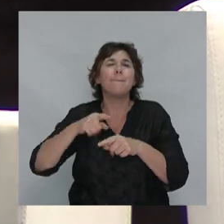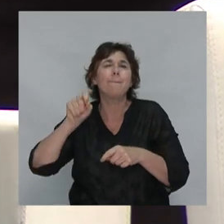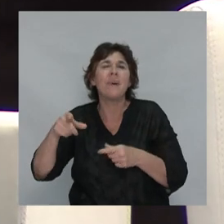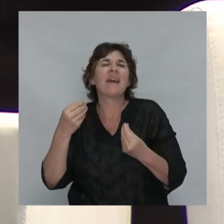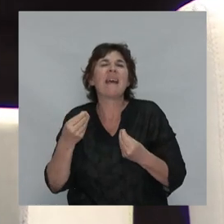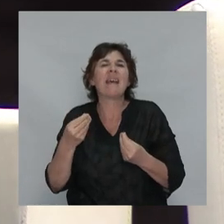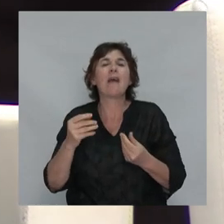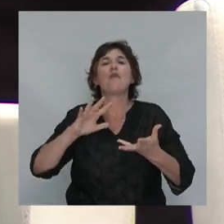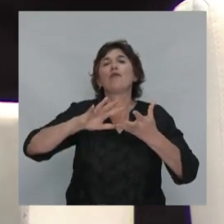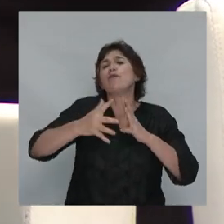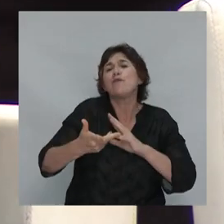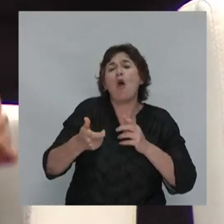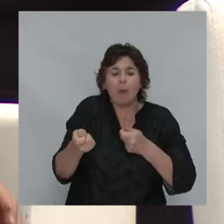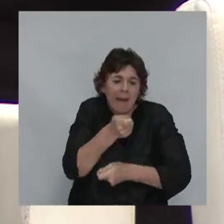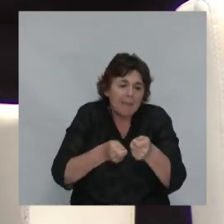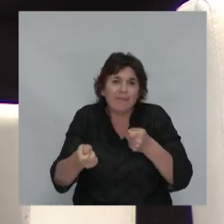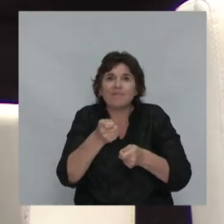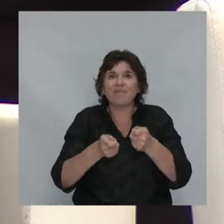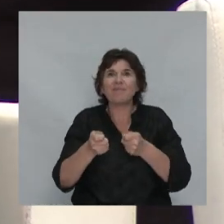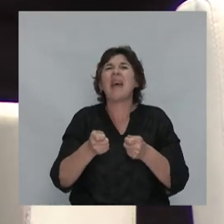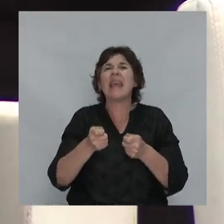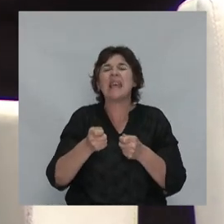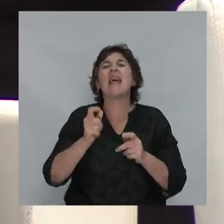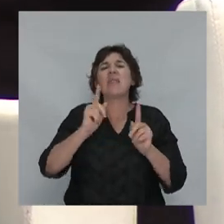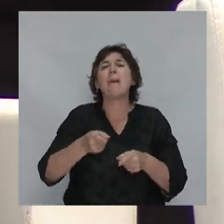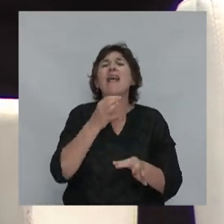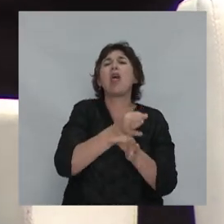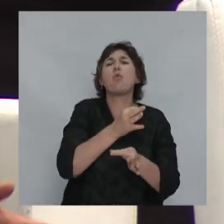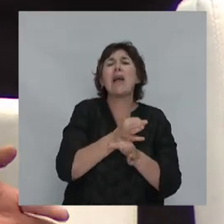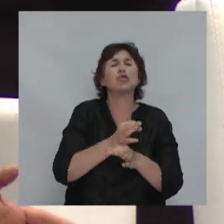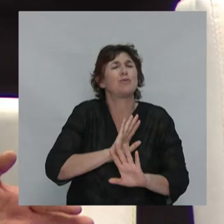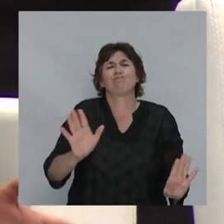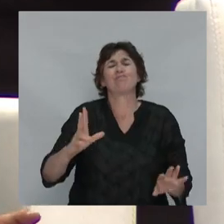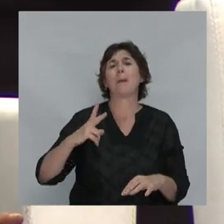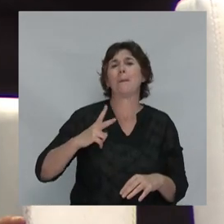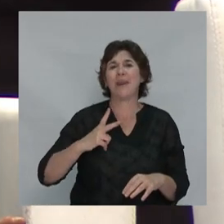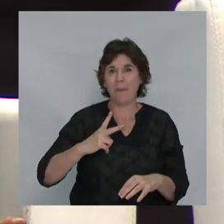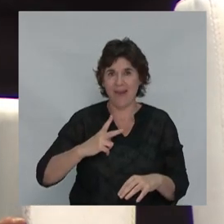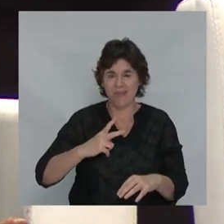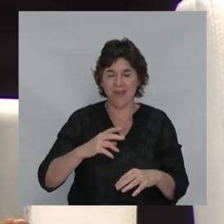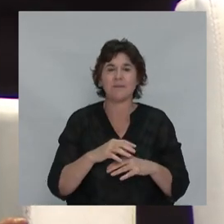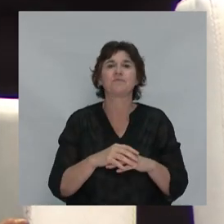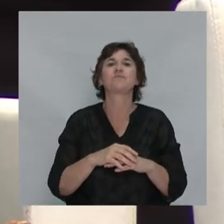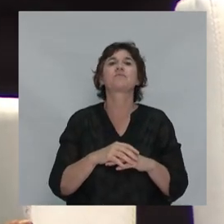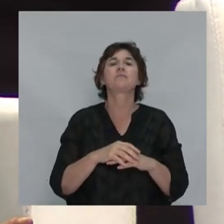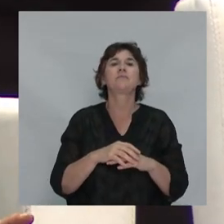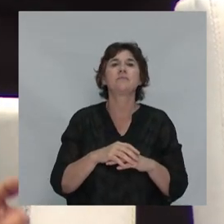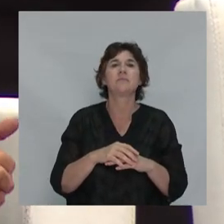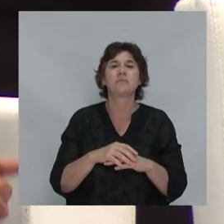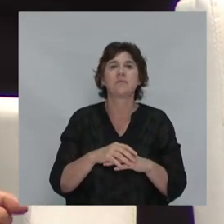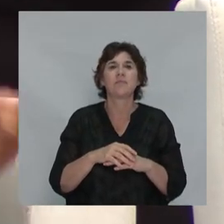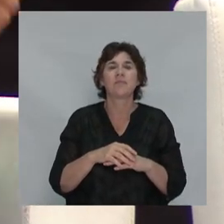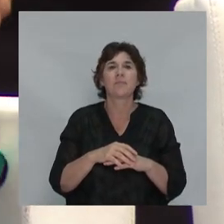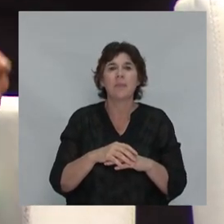con la mercantilización y la privatización de la educación. Tenemos que decir también